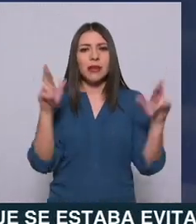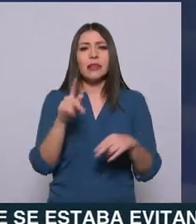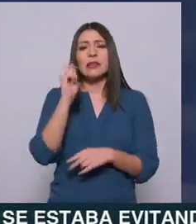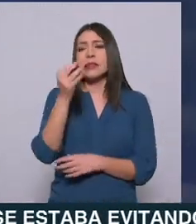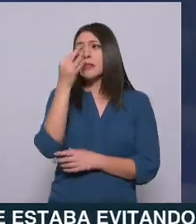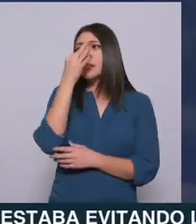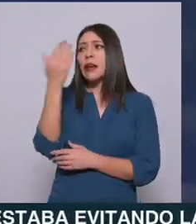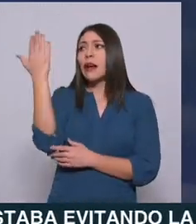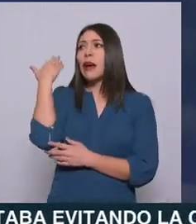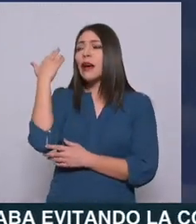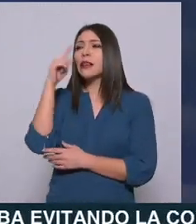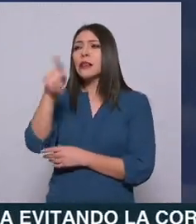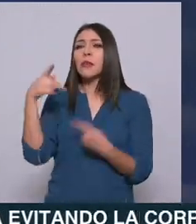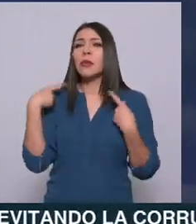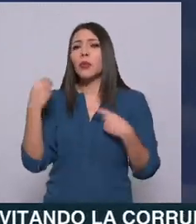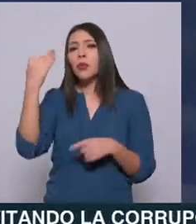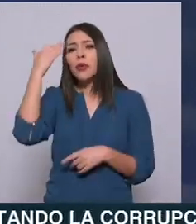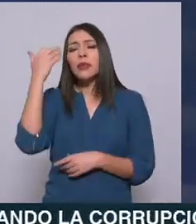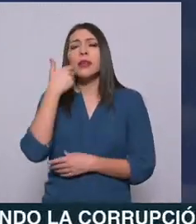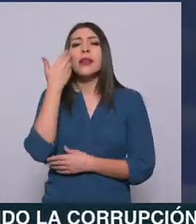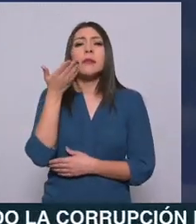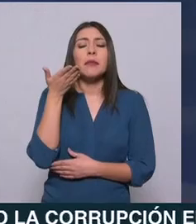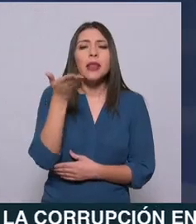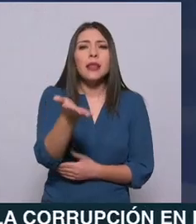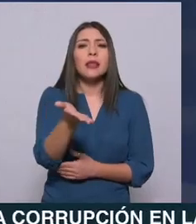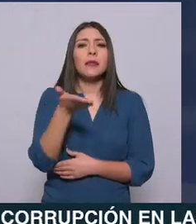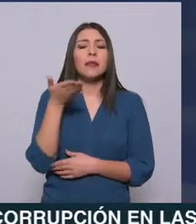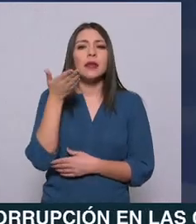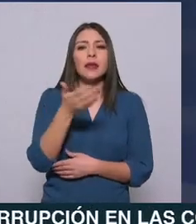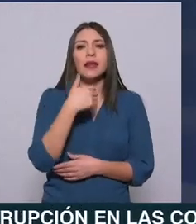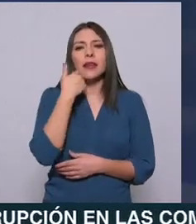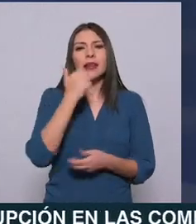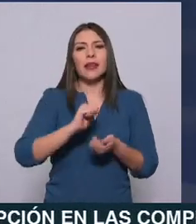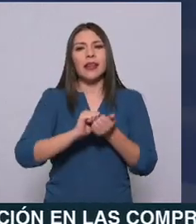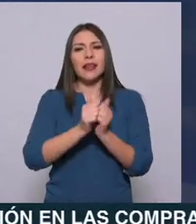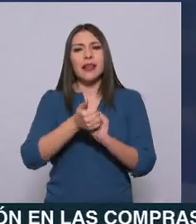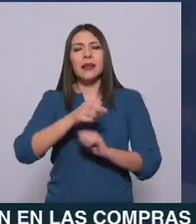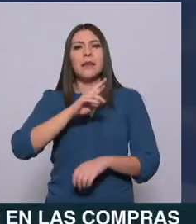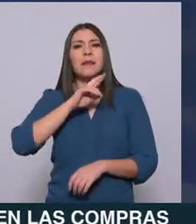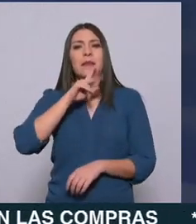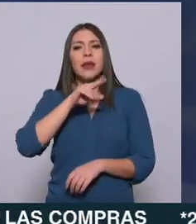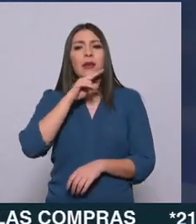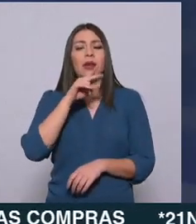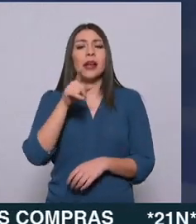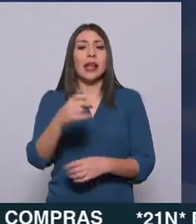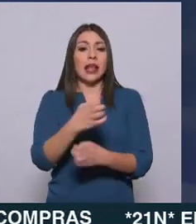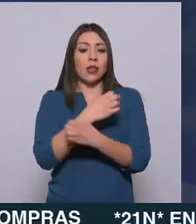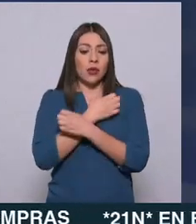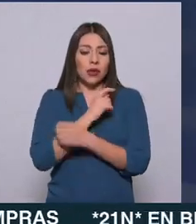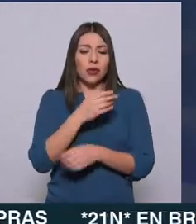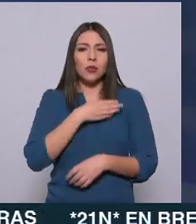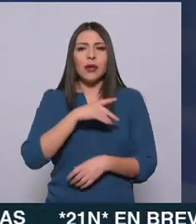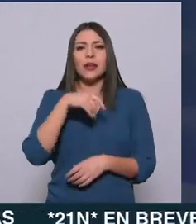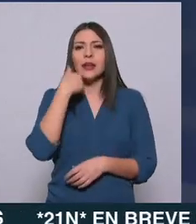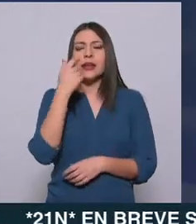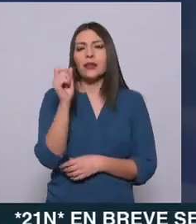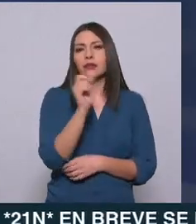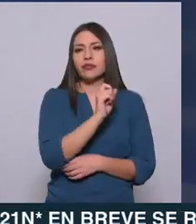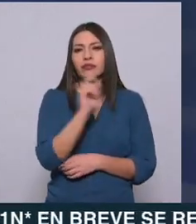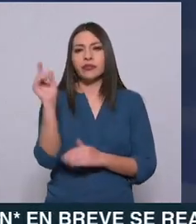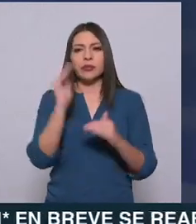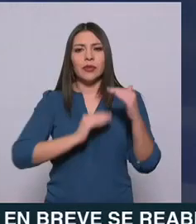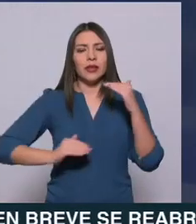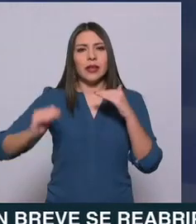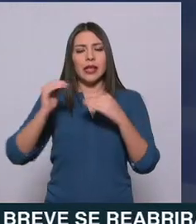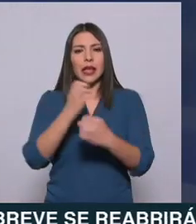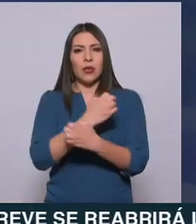reciente, es una demanda de mucho tiempo, mejorar ya no la calidad educativa, la excelencia educativa, claro,